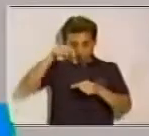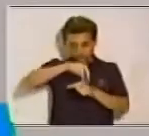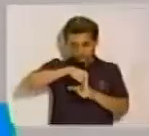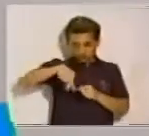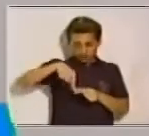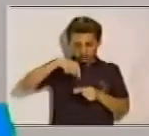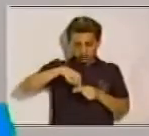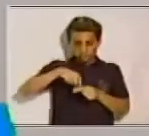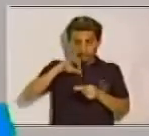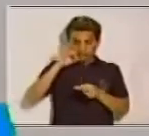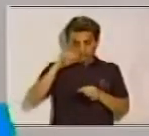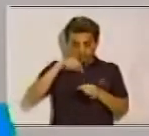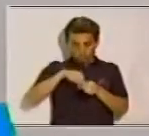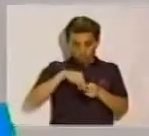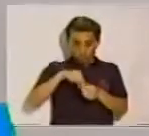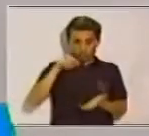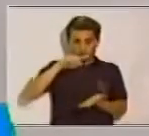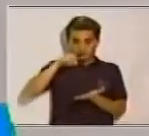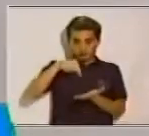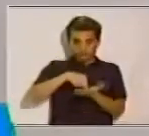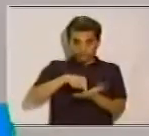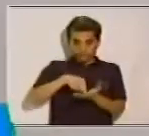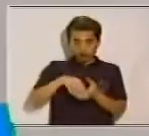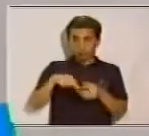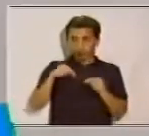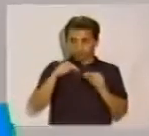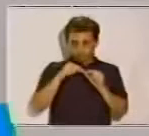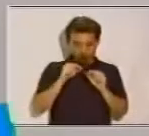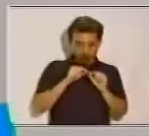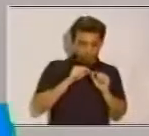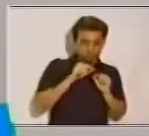coincido el cero con la línea y empiezo a marcar